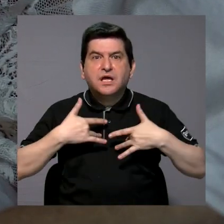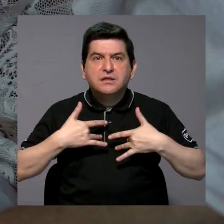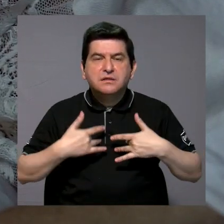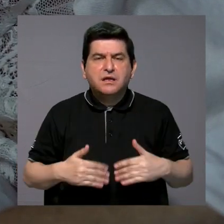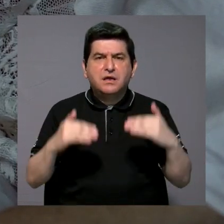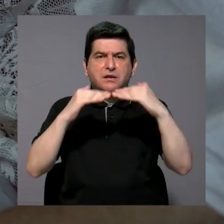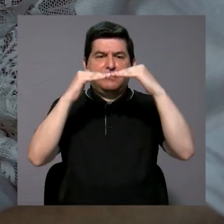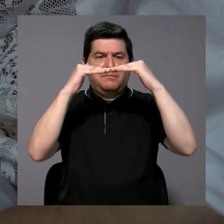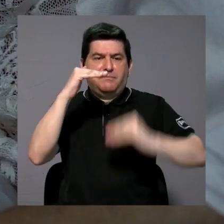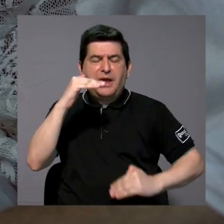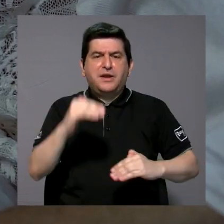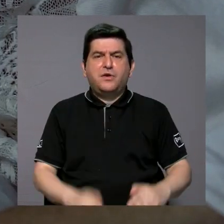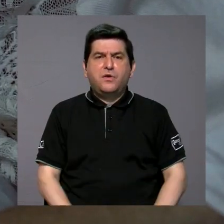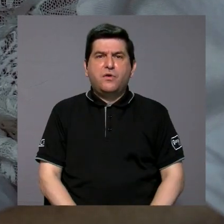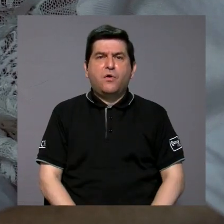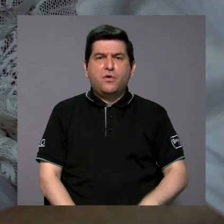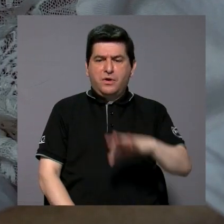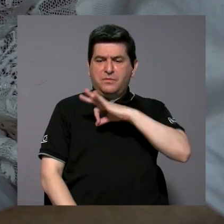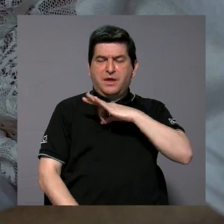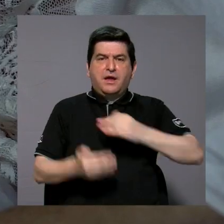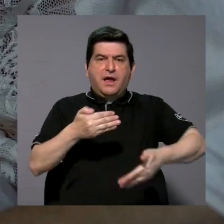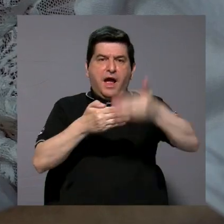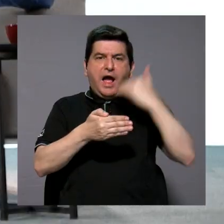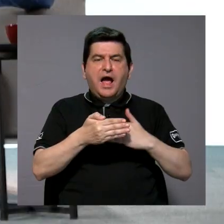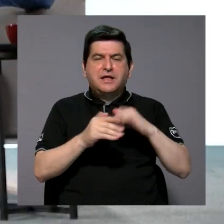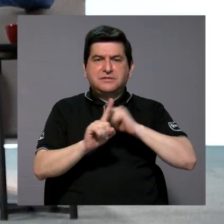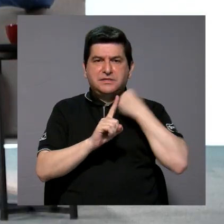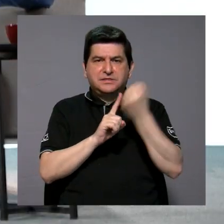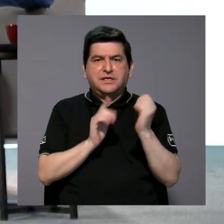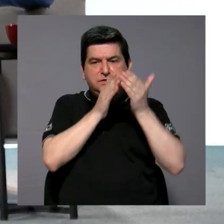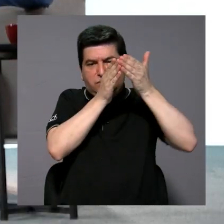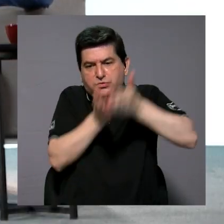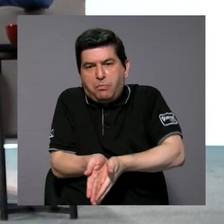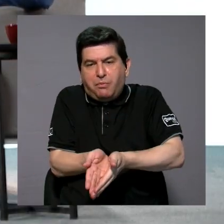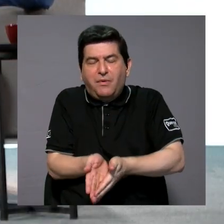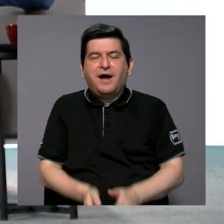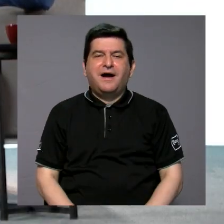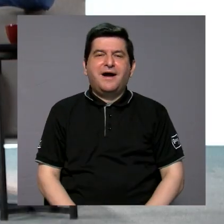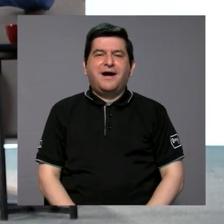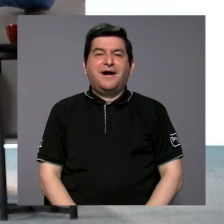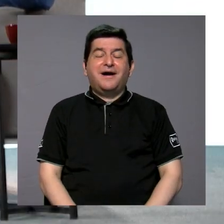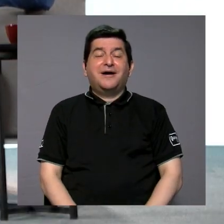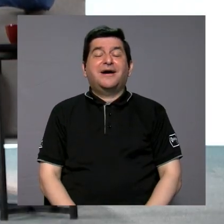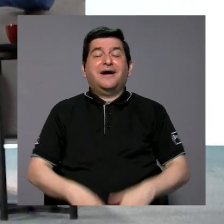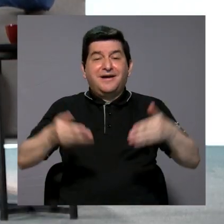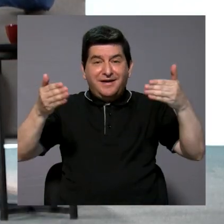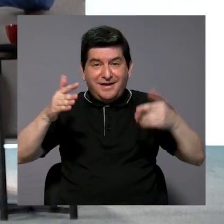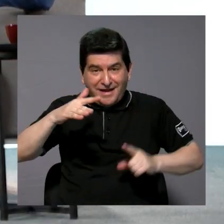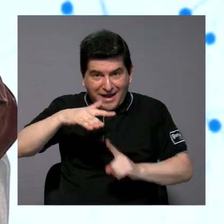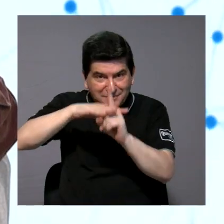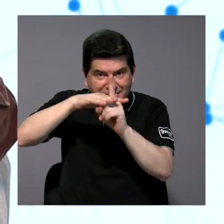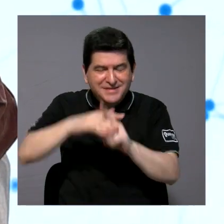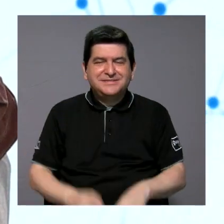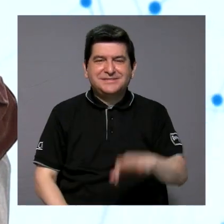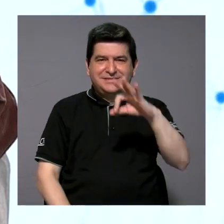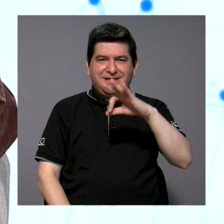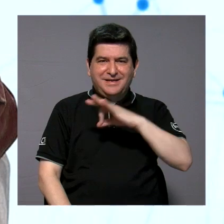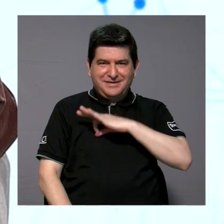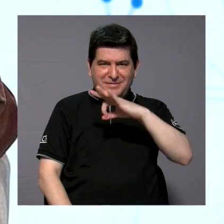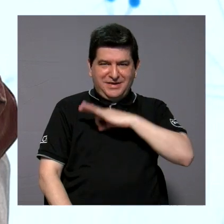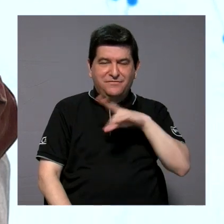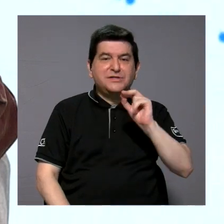nivel menor de bienestar que antes del accidente? Entonces, bienvenidos aquí los beneficios de no uso, que es toda